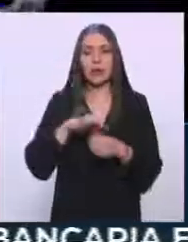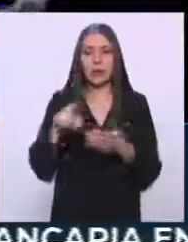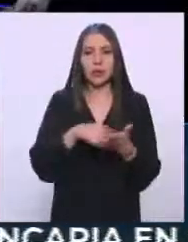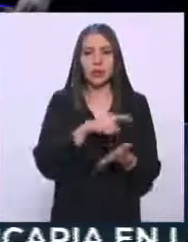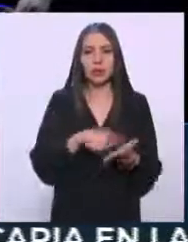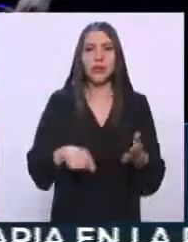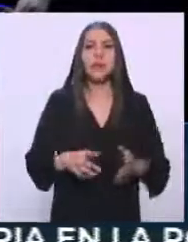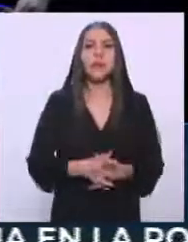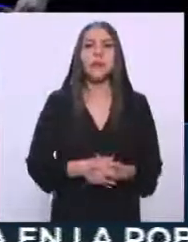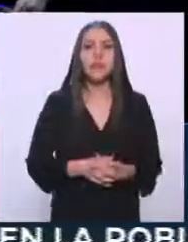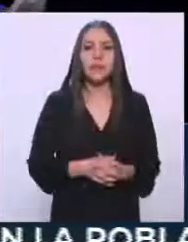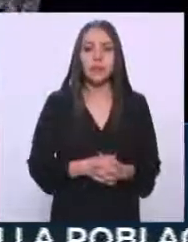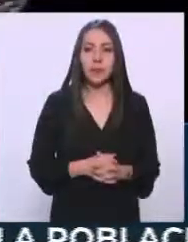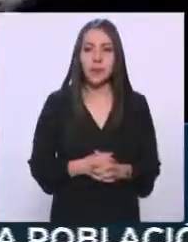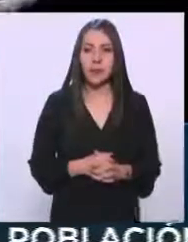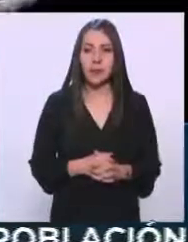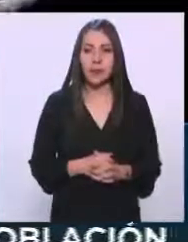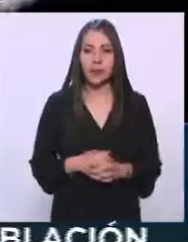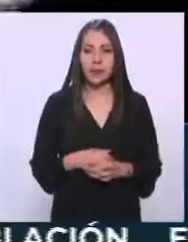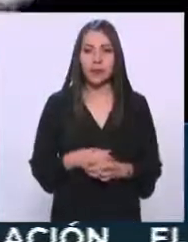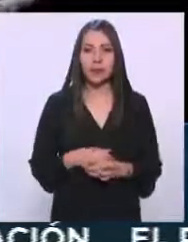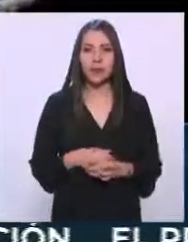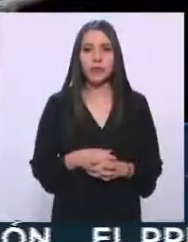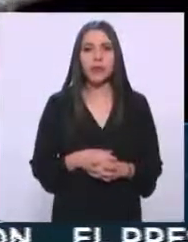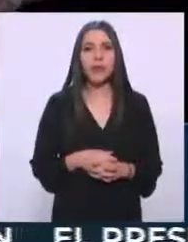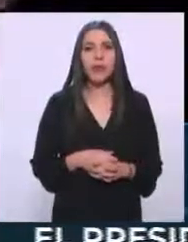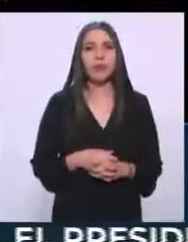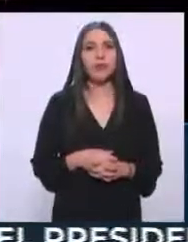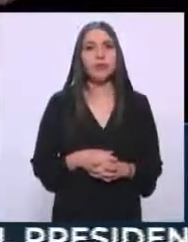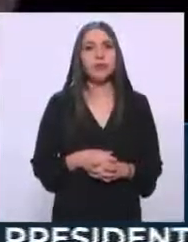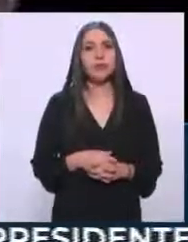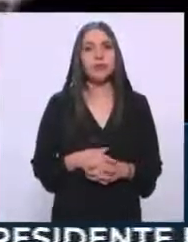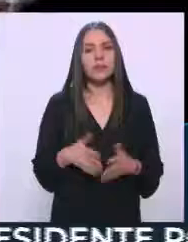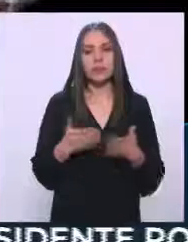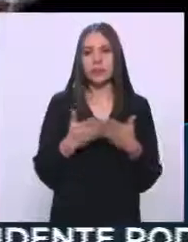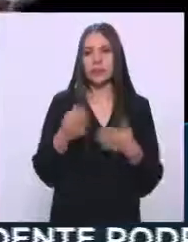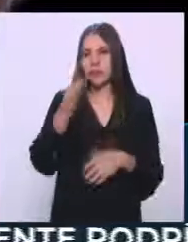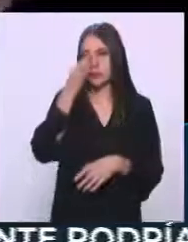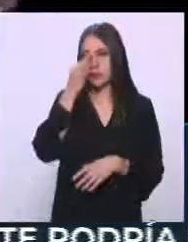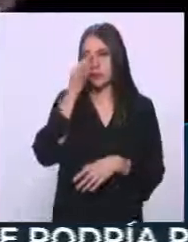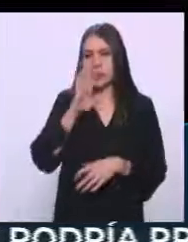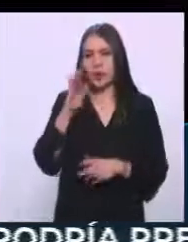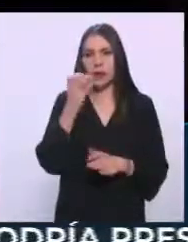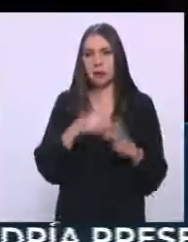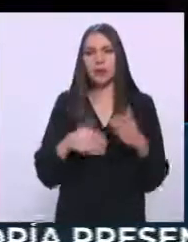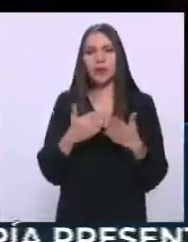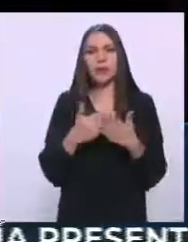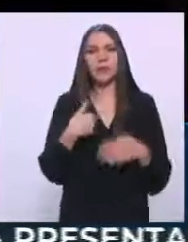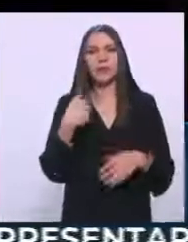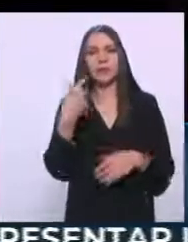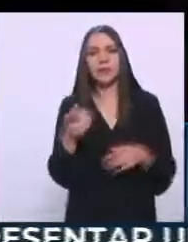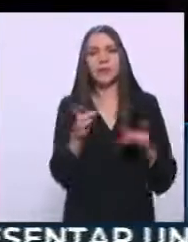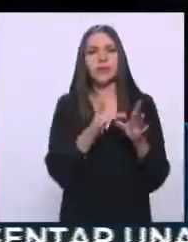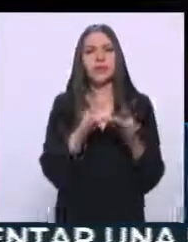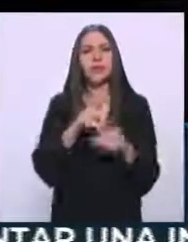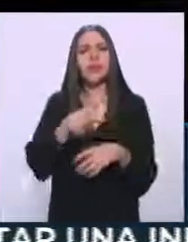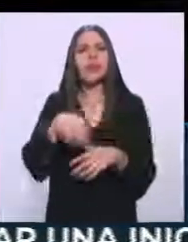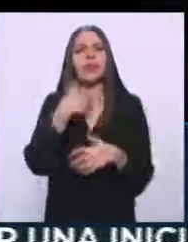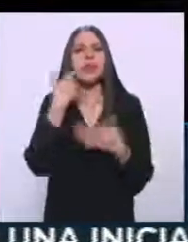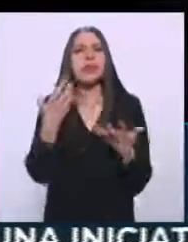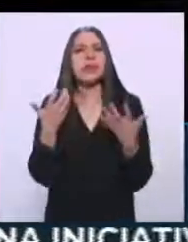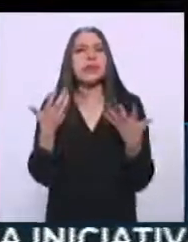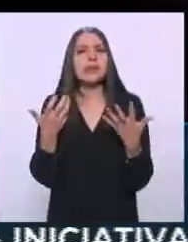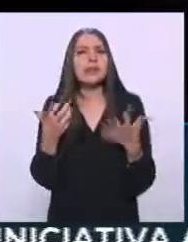ya para cerrar, me gustaría ir un poquitito a la sustancia, digamos, de lo que estarían buscando. Es